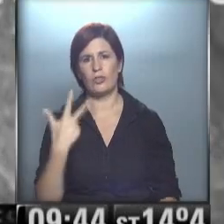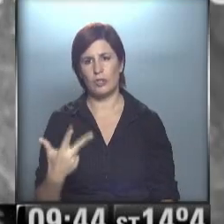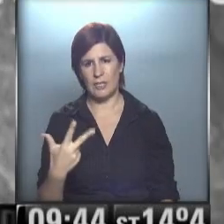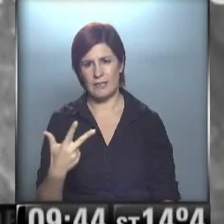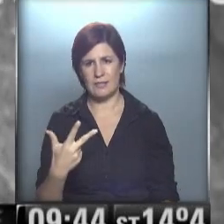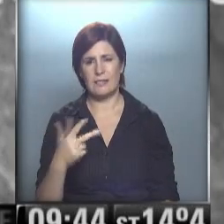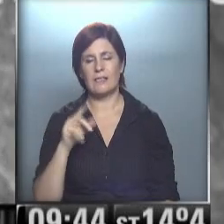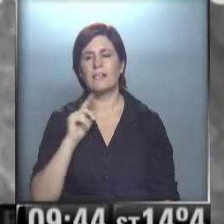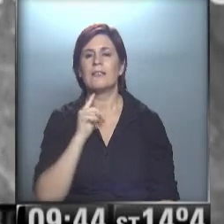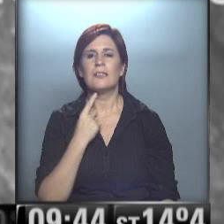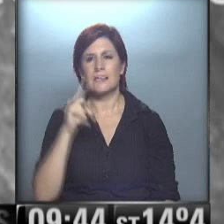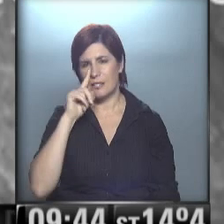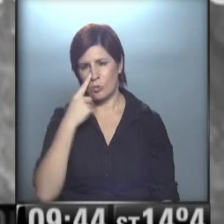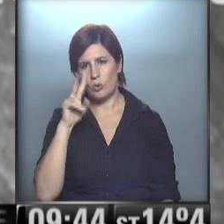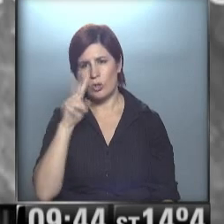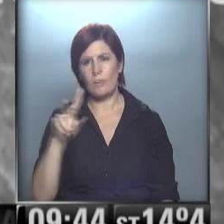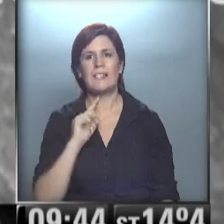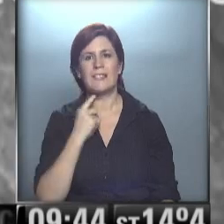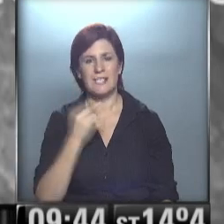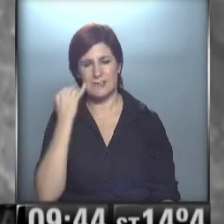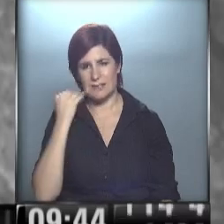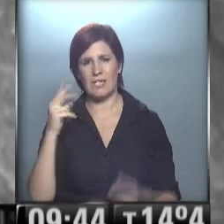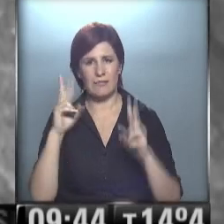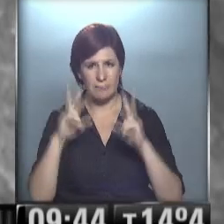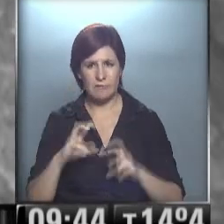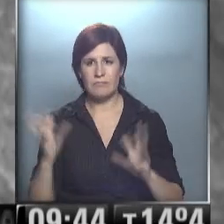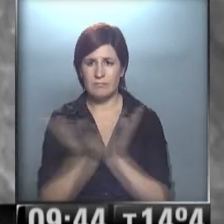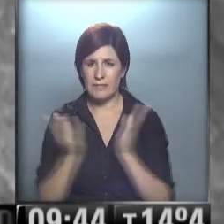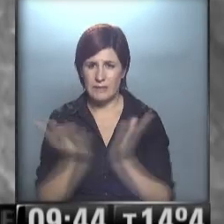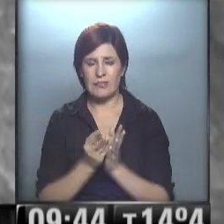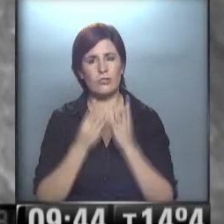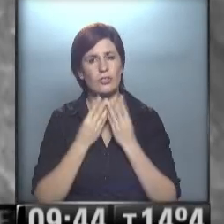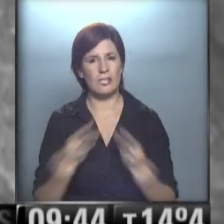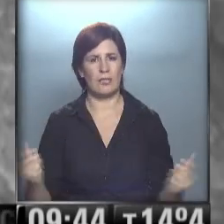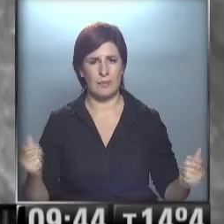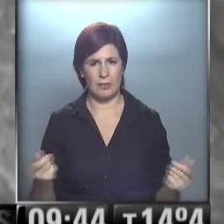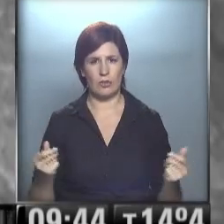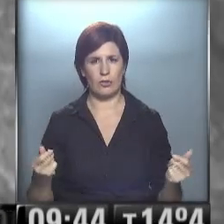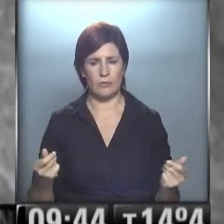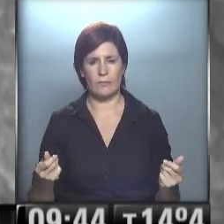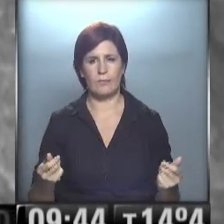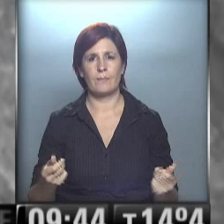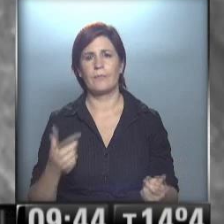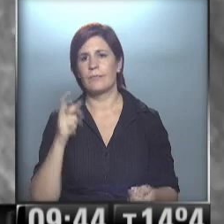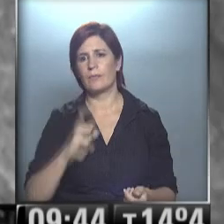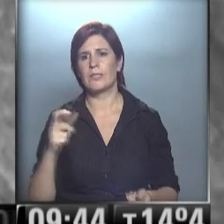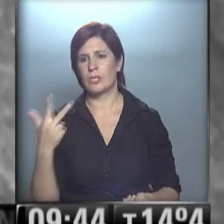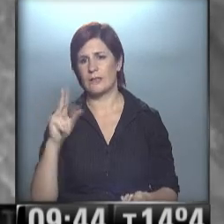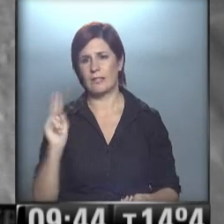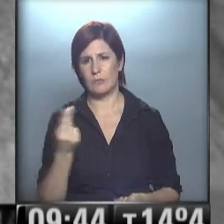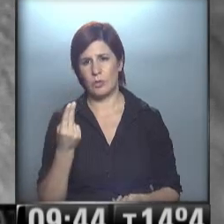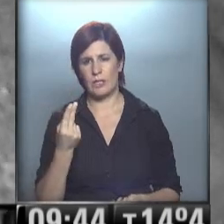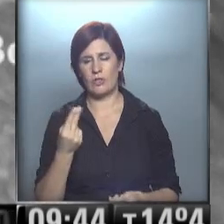Rodríguez dio por cerrada la investigación por el choque de la línea Sarmiento a metros de la estación Castelar que dejó tres muertos y